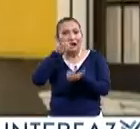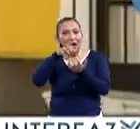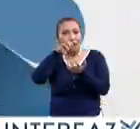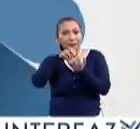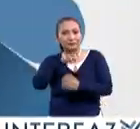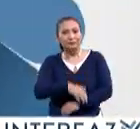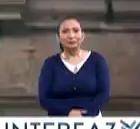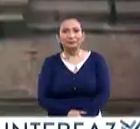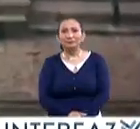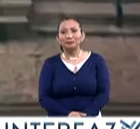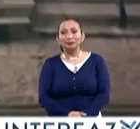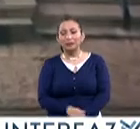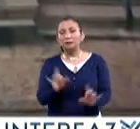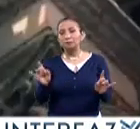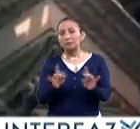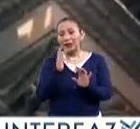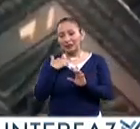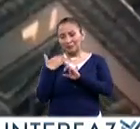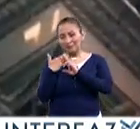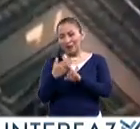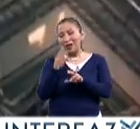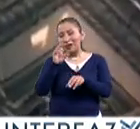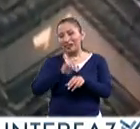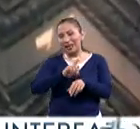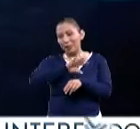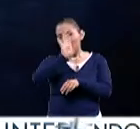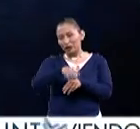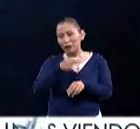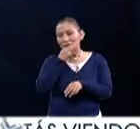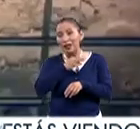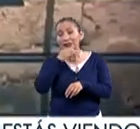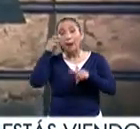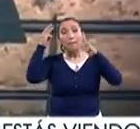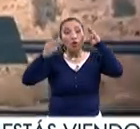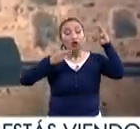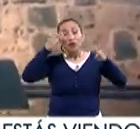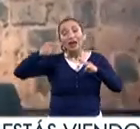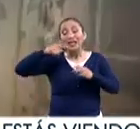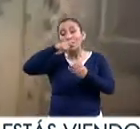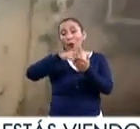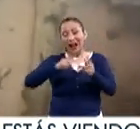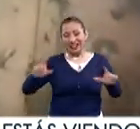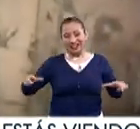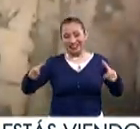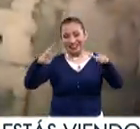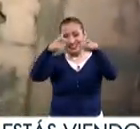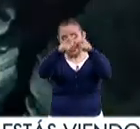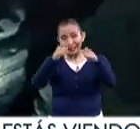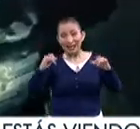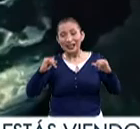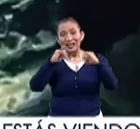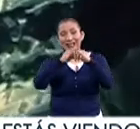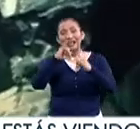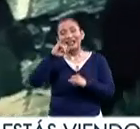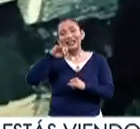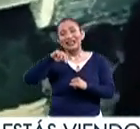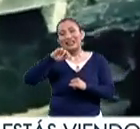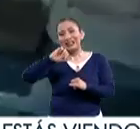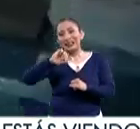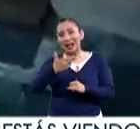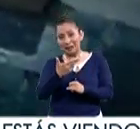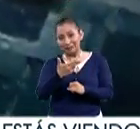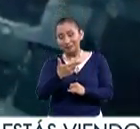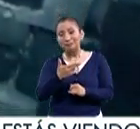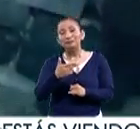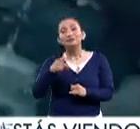Cortés. Por motivo de la celebración del Día de Muertos, los museos y las zonas arqueológicas del Instituto Nacional de Antropología